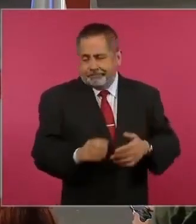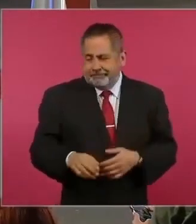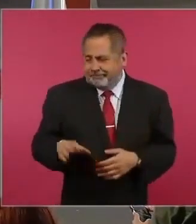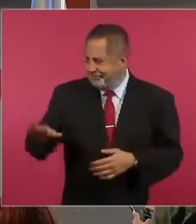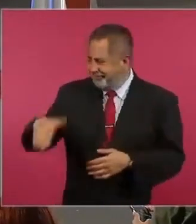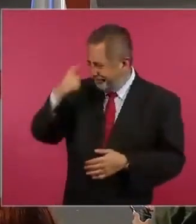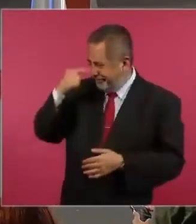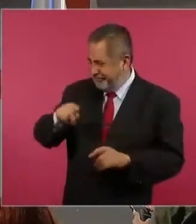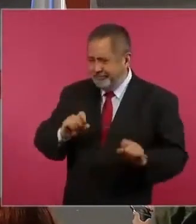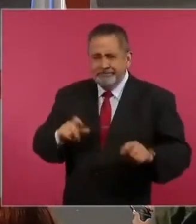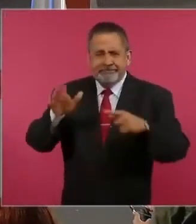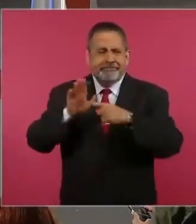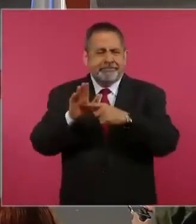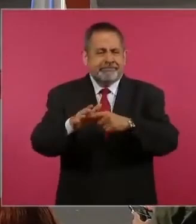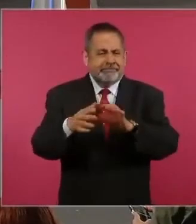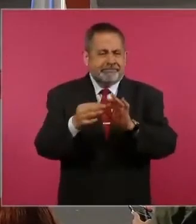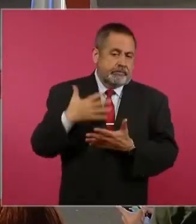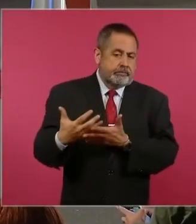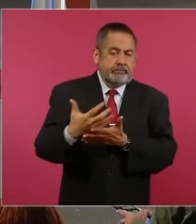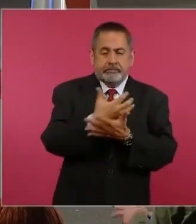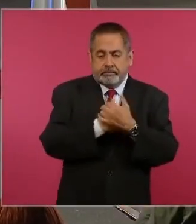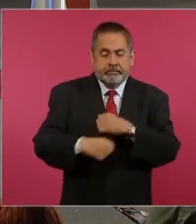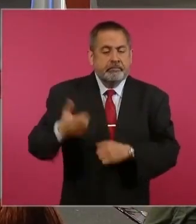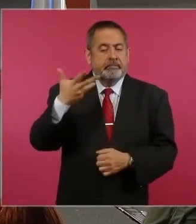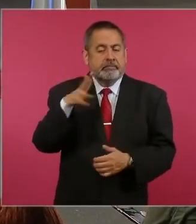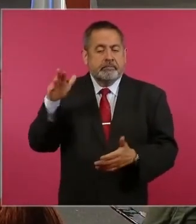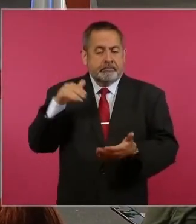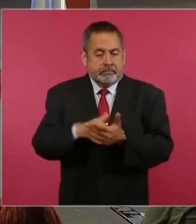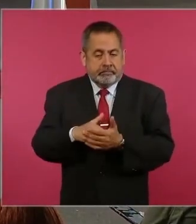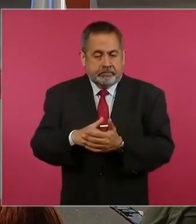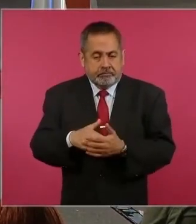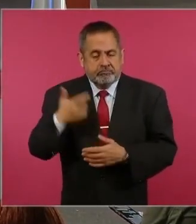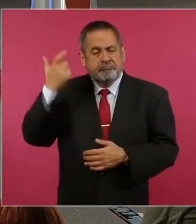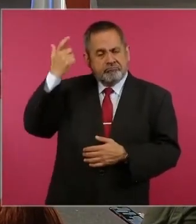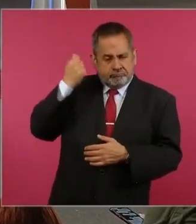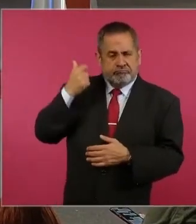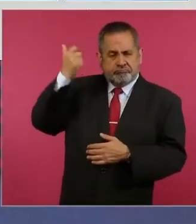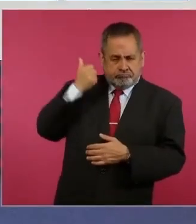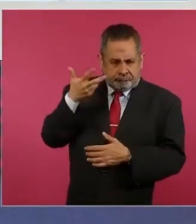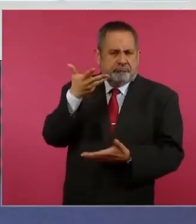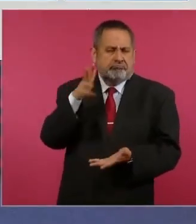que mostraban ahora? Se jubilaba con 10,000.